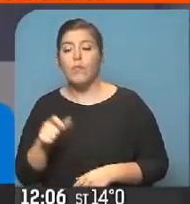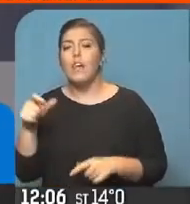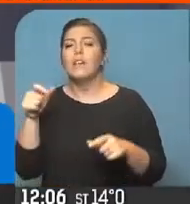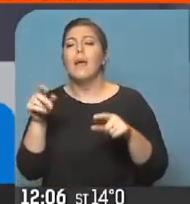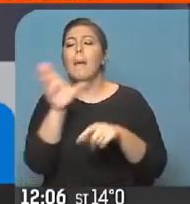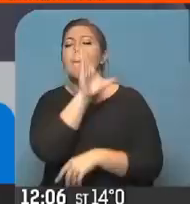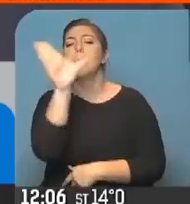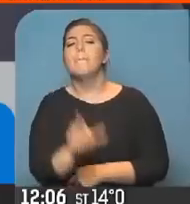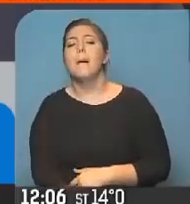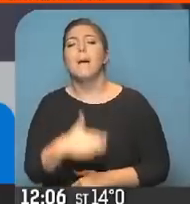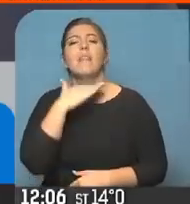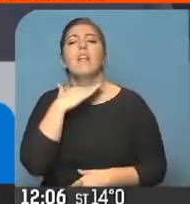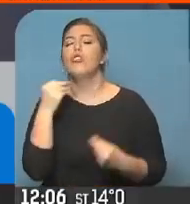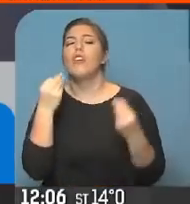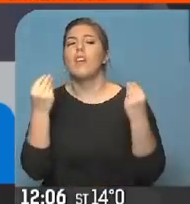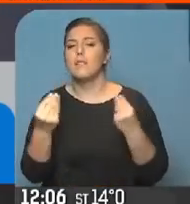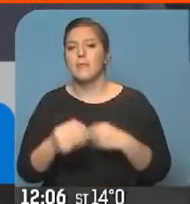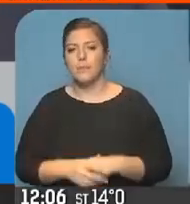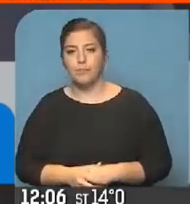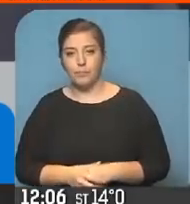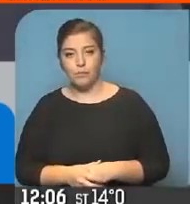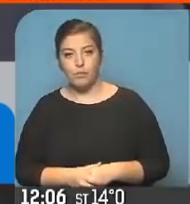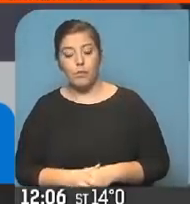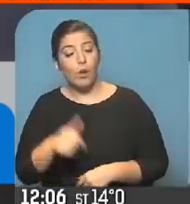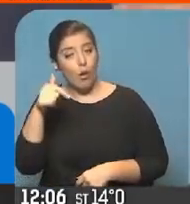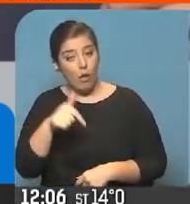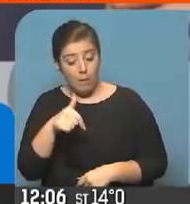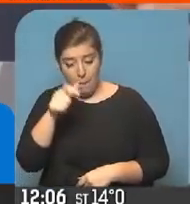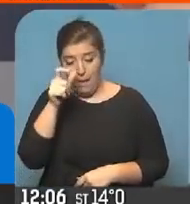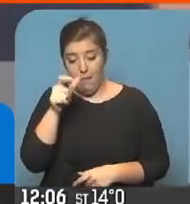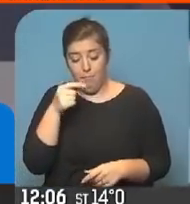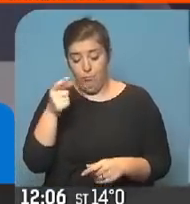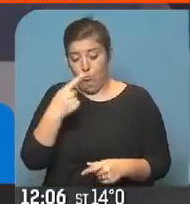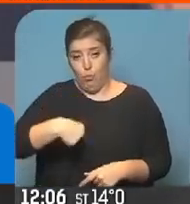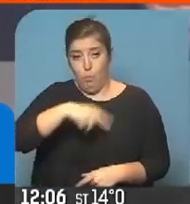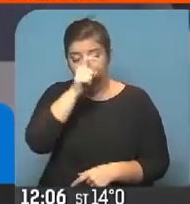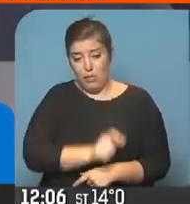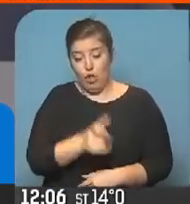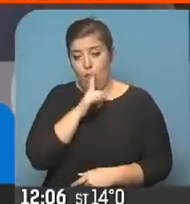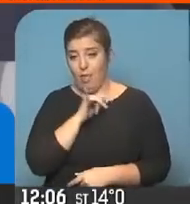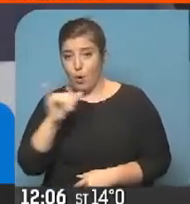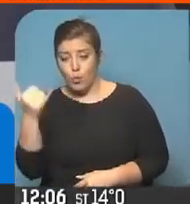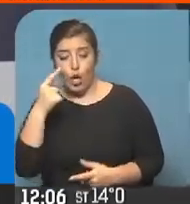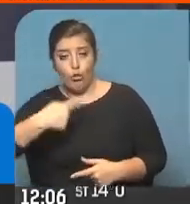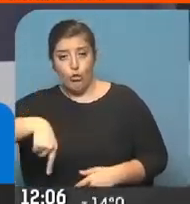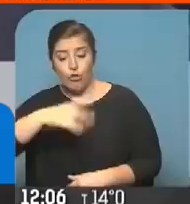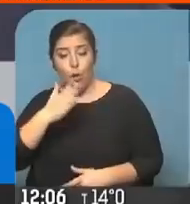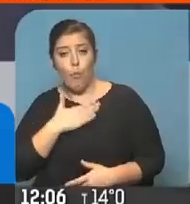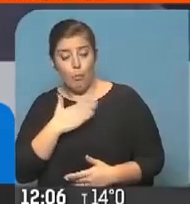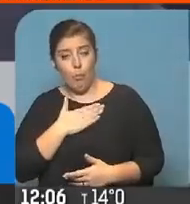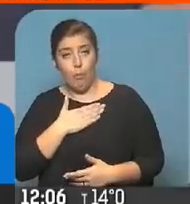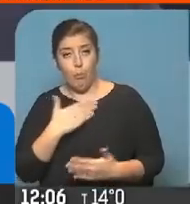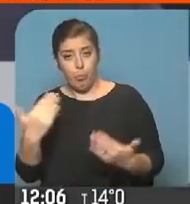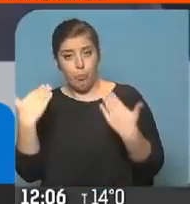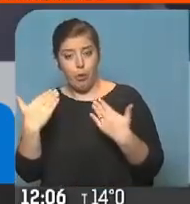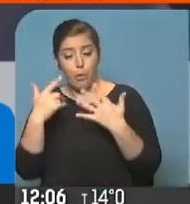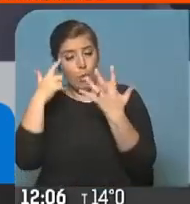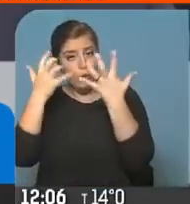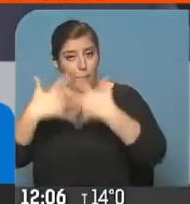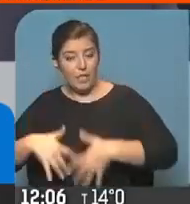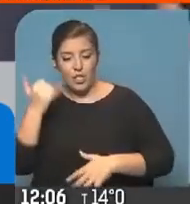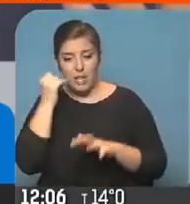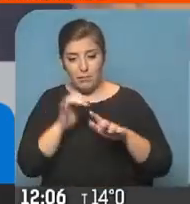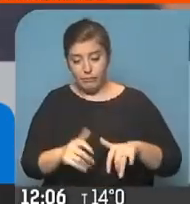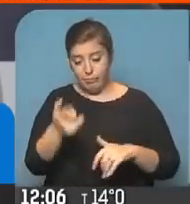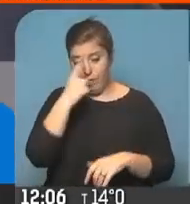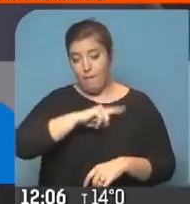acaban de anunciar en qué consiste hoy a partir que alguien hace una denuncia nosotros podemos escribir automáticamente una vez que esta carga en la computadora esto le rebota